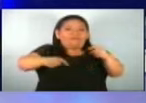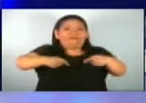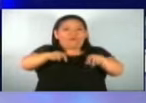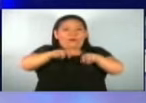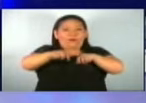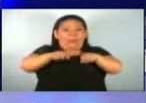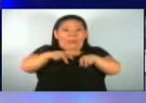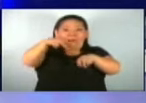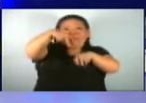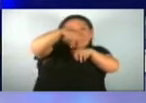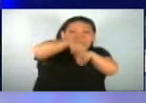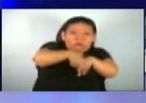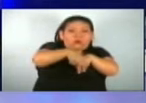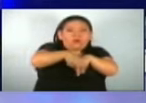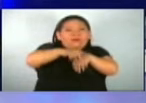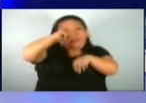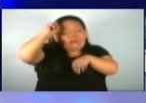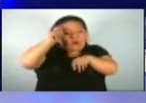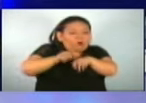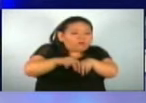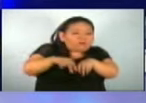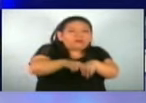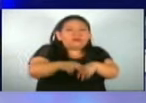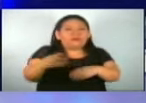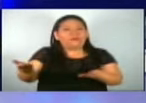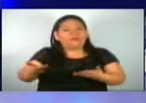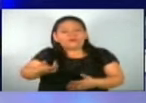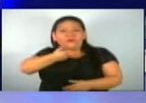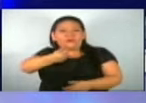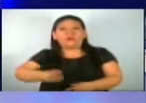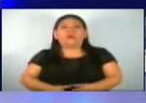una maquinaria agrícola. Aldair, adelante.